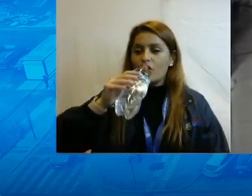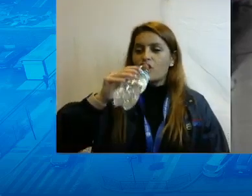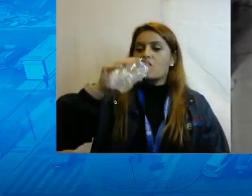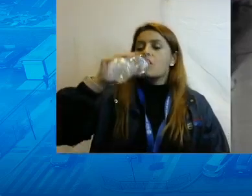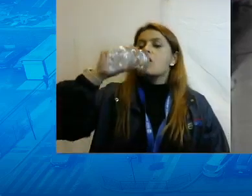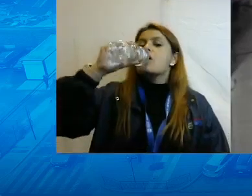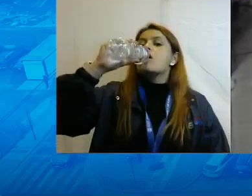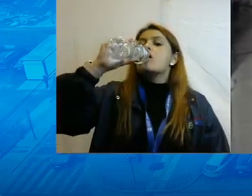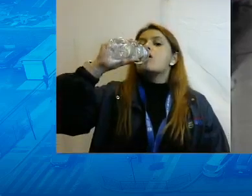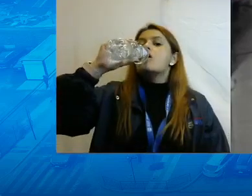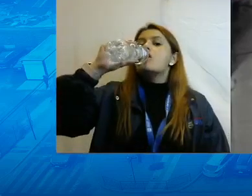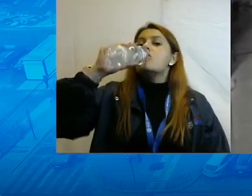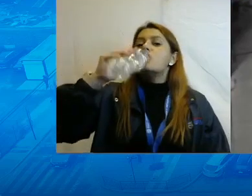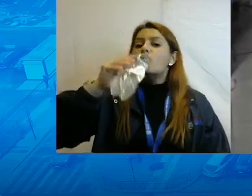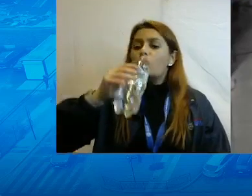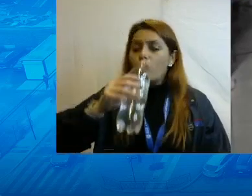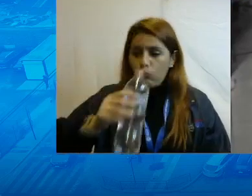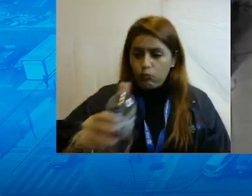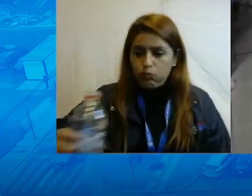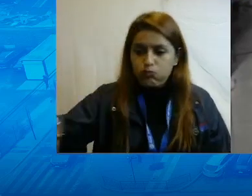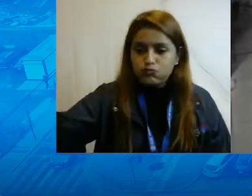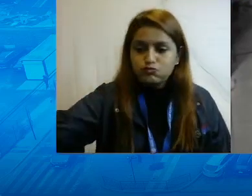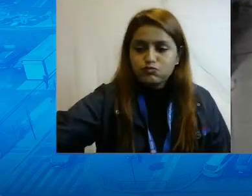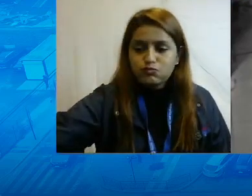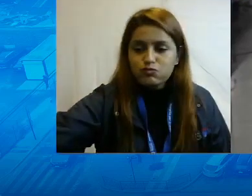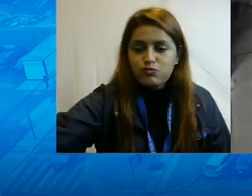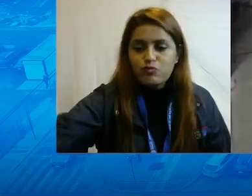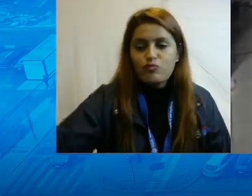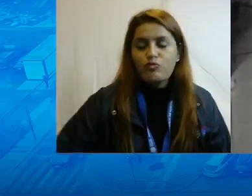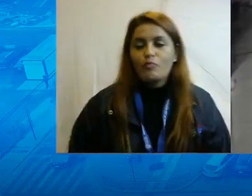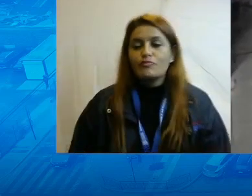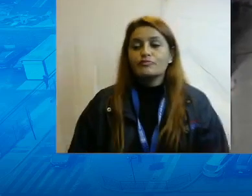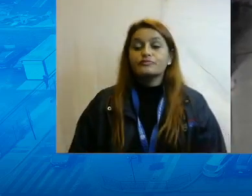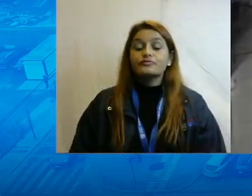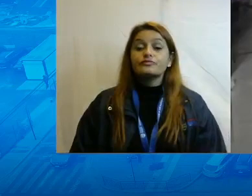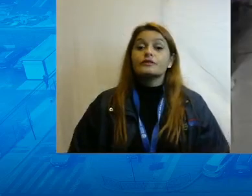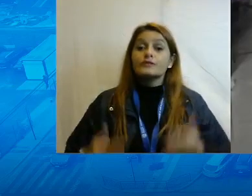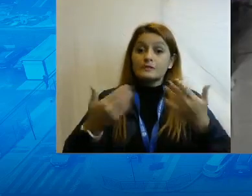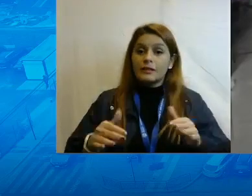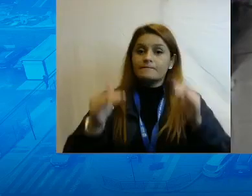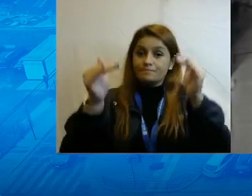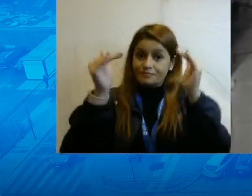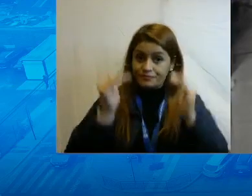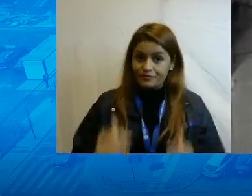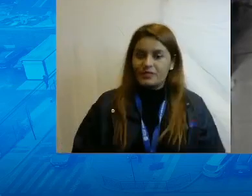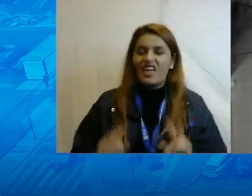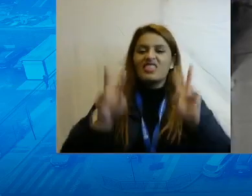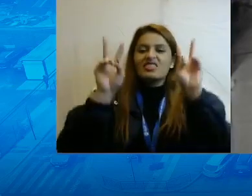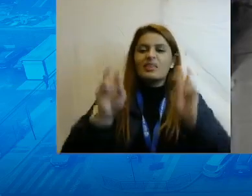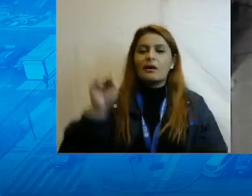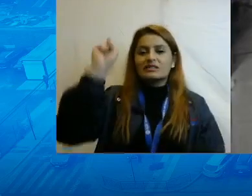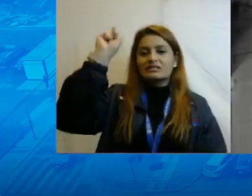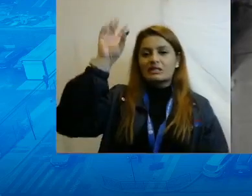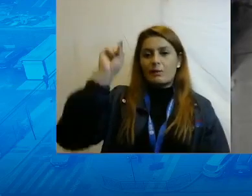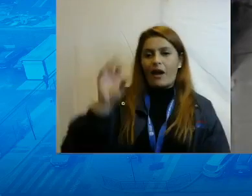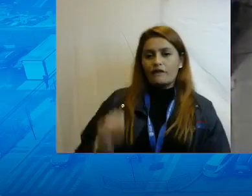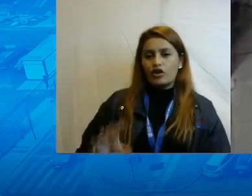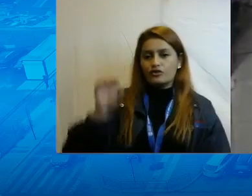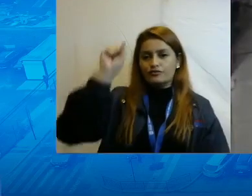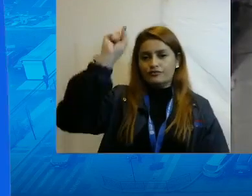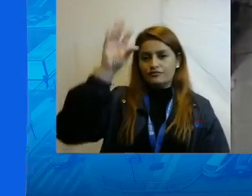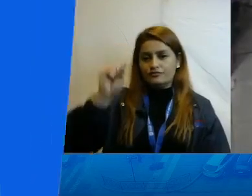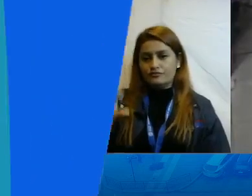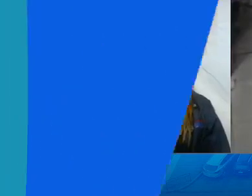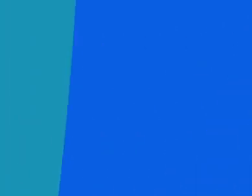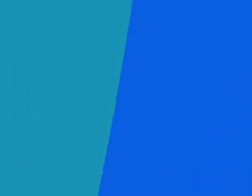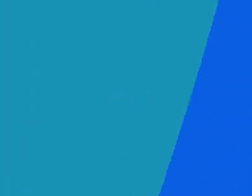Director. Ya. Corresponde entonces ahora semáforo. Correo electrónico se está construcción de semáforo